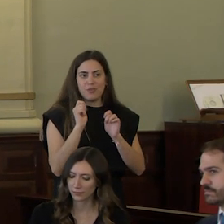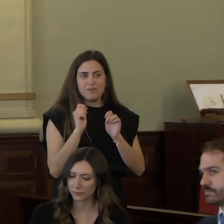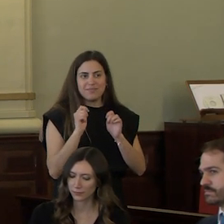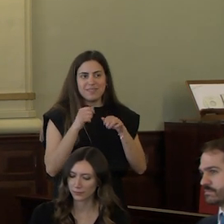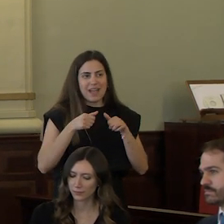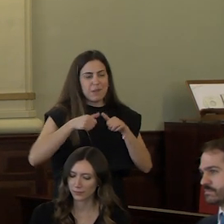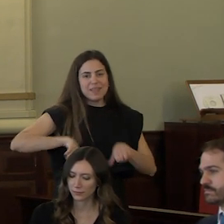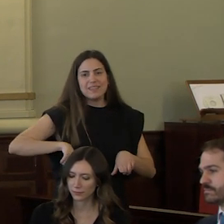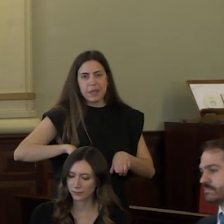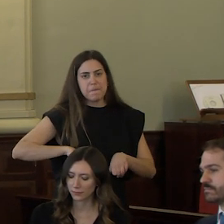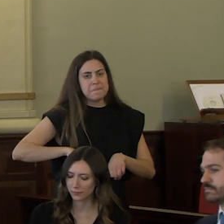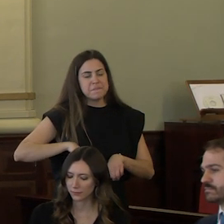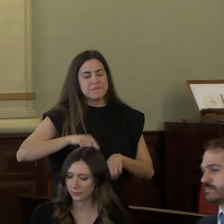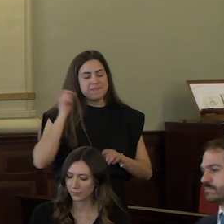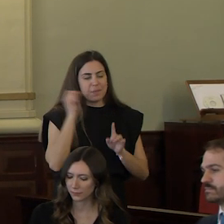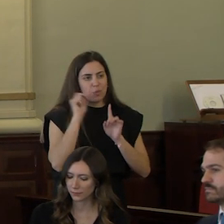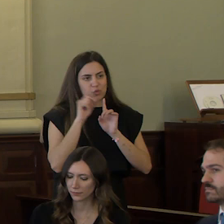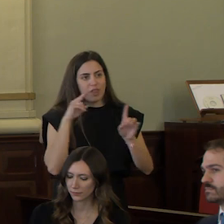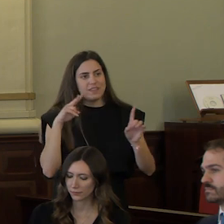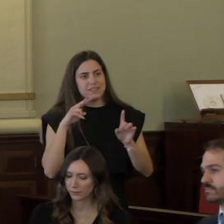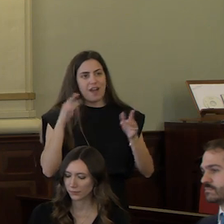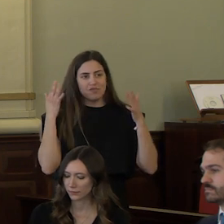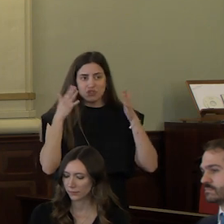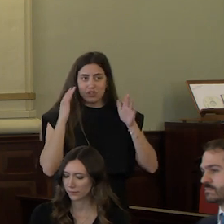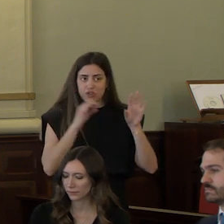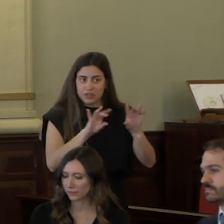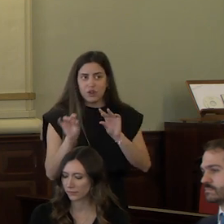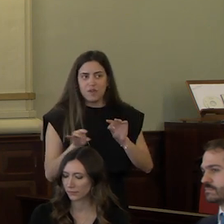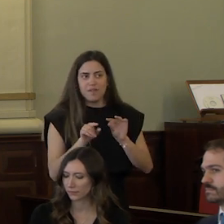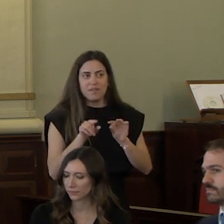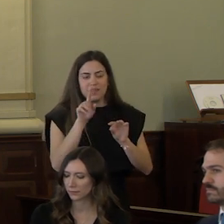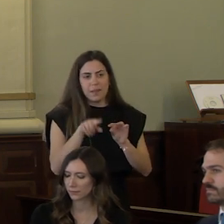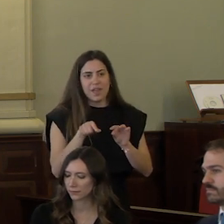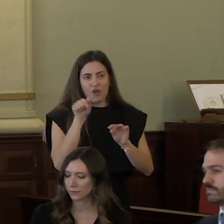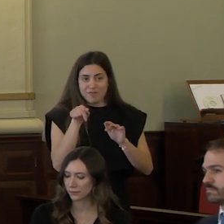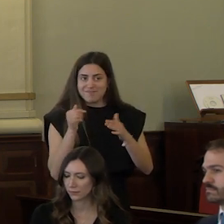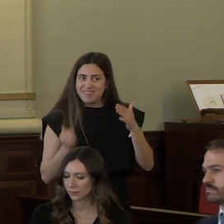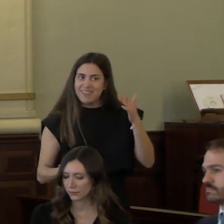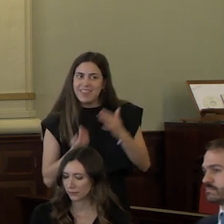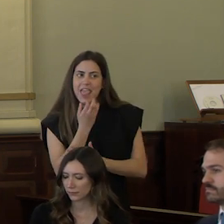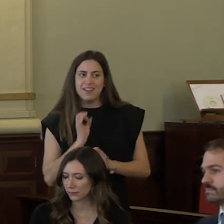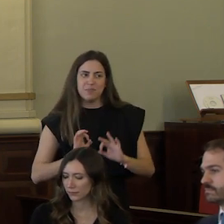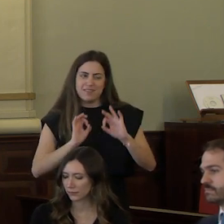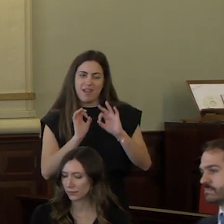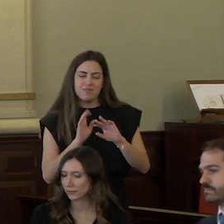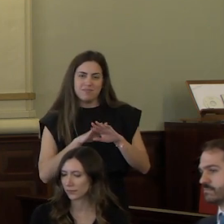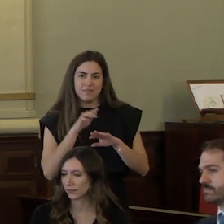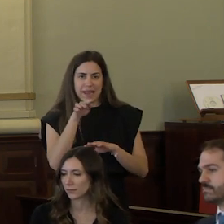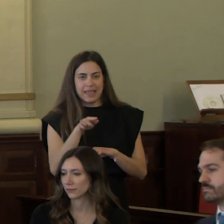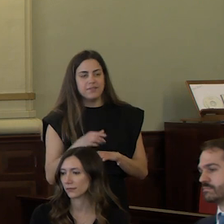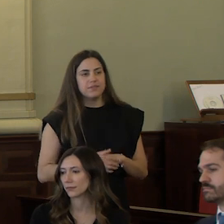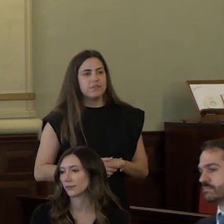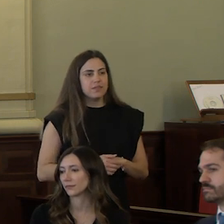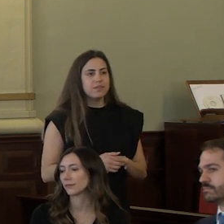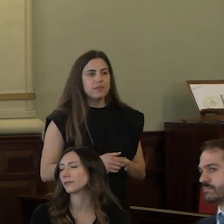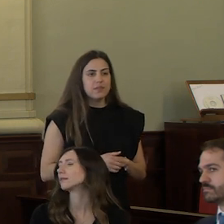va a suponer mucho también desde el punto de vista del Consejo Territorial y hoy también es un día muy especial para ella. Buscamos las mejores personas,